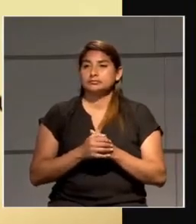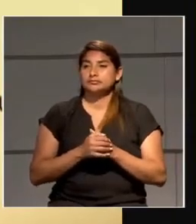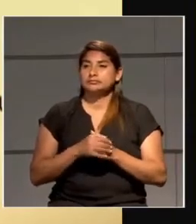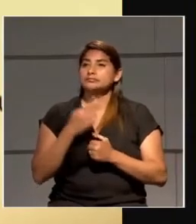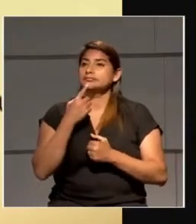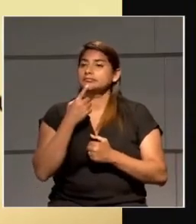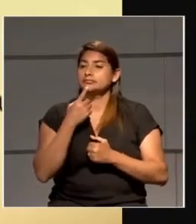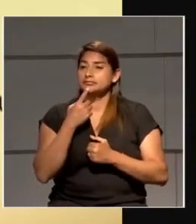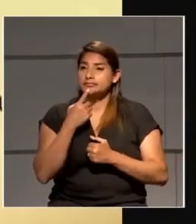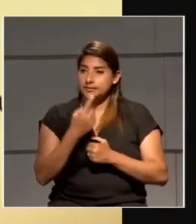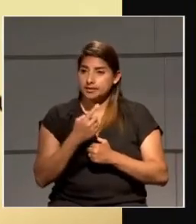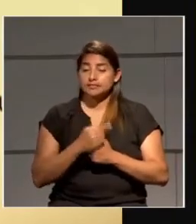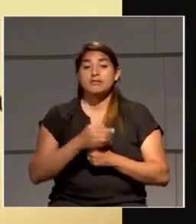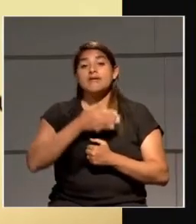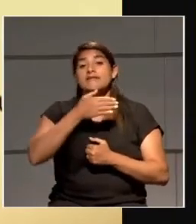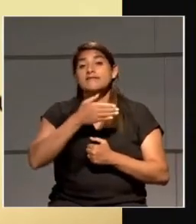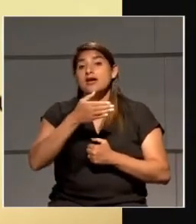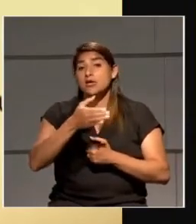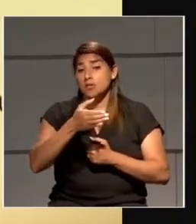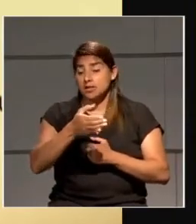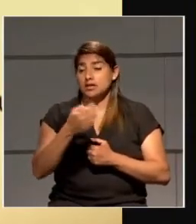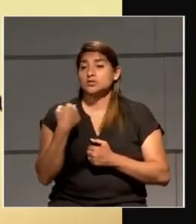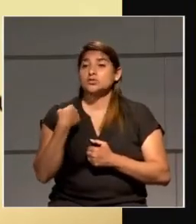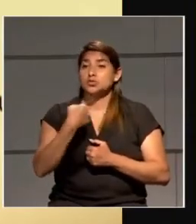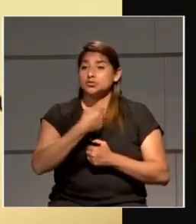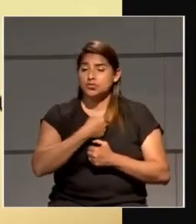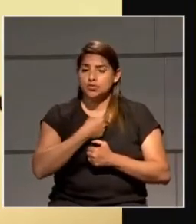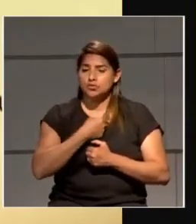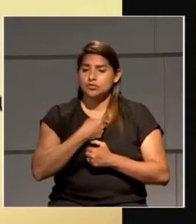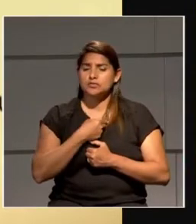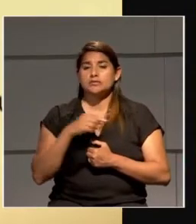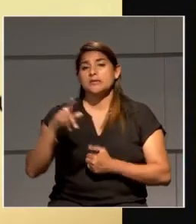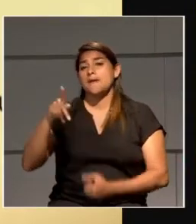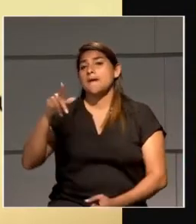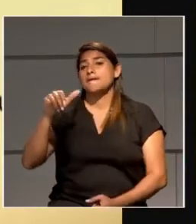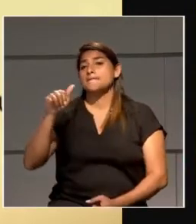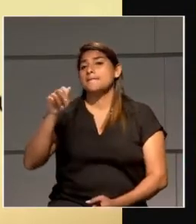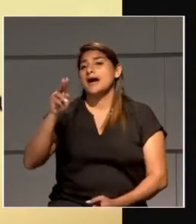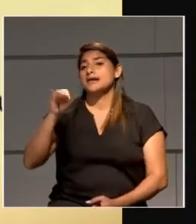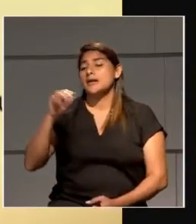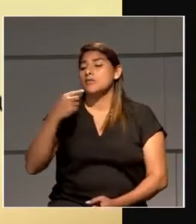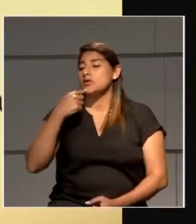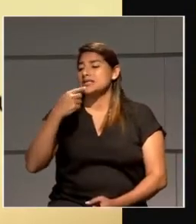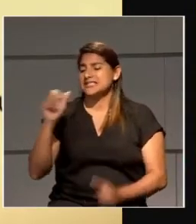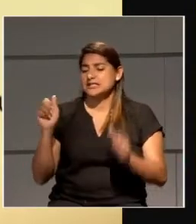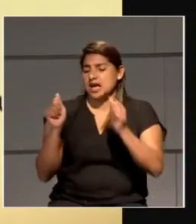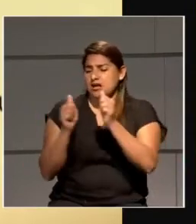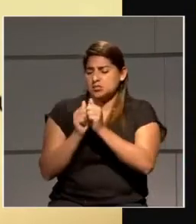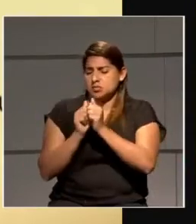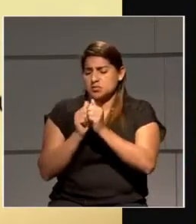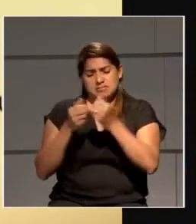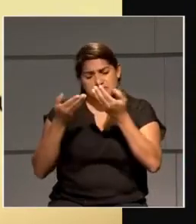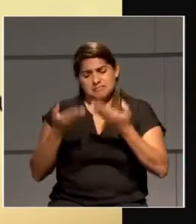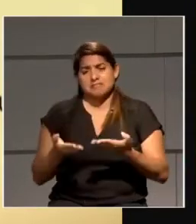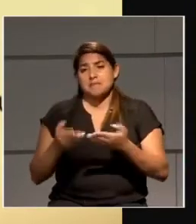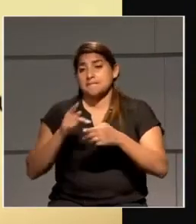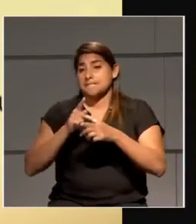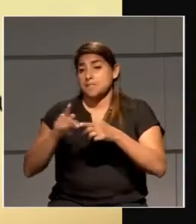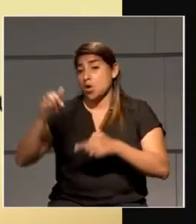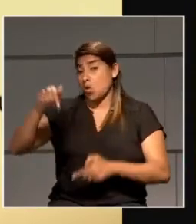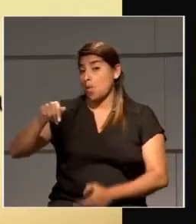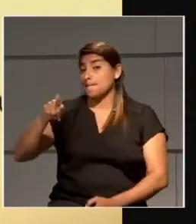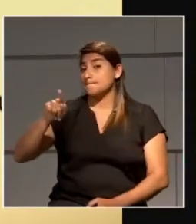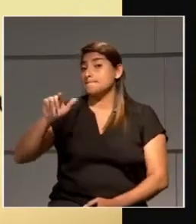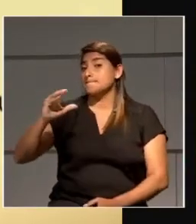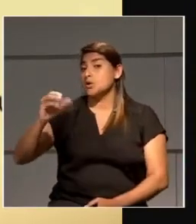Claro, y es que esto es lo que llamamos en la Fundación Pan y Amor crianza con presencia plena, porque Pluck hoy me